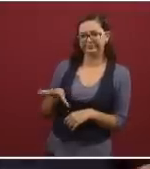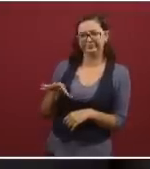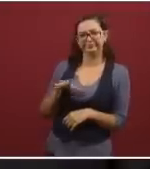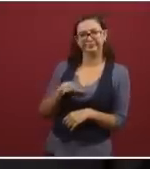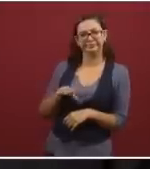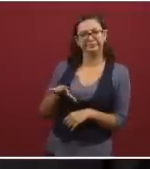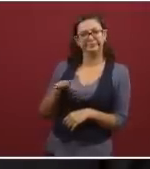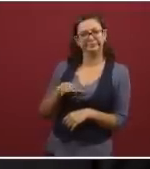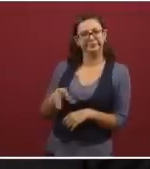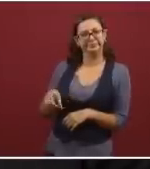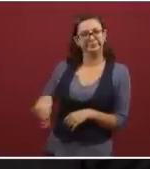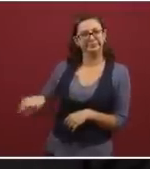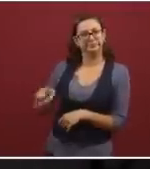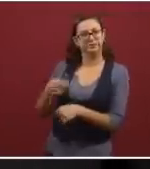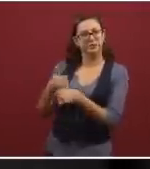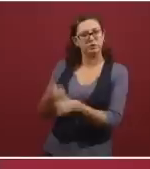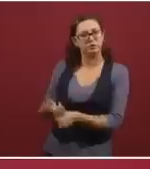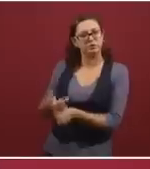a los que sufren,